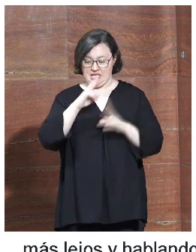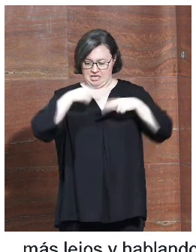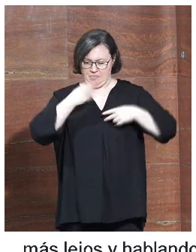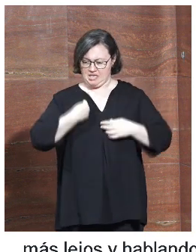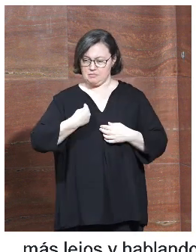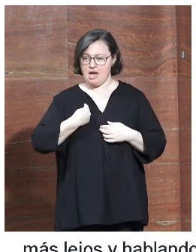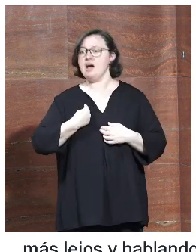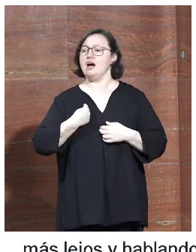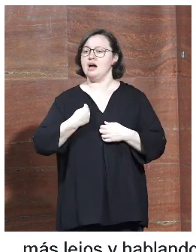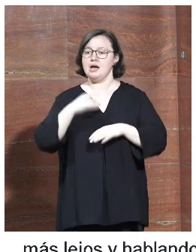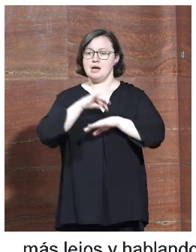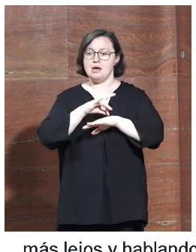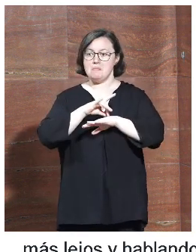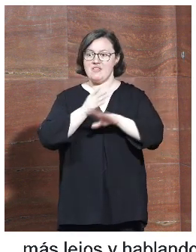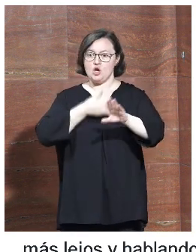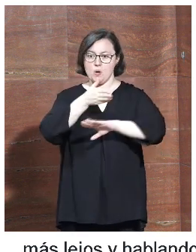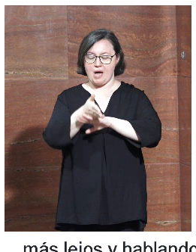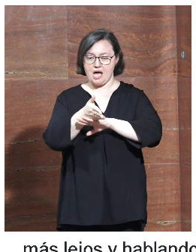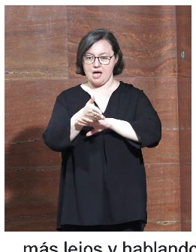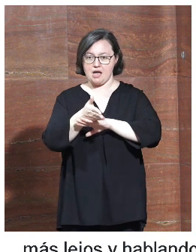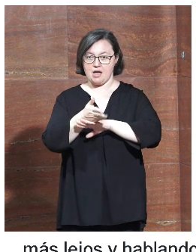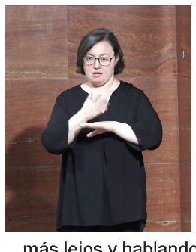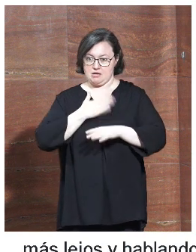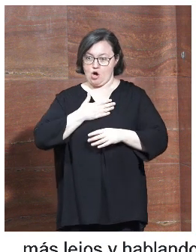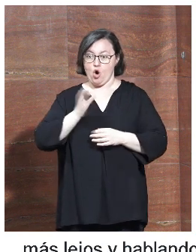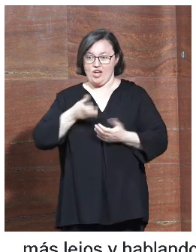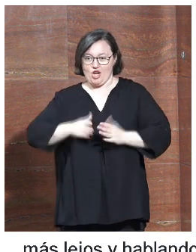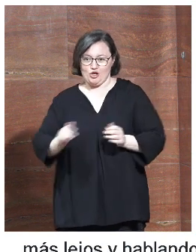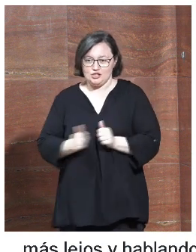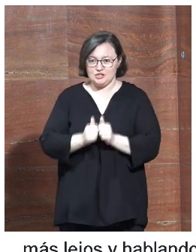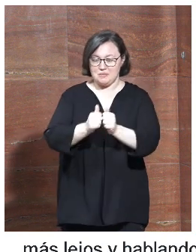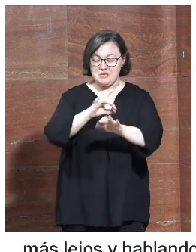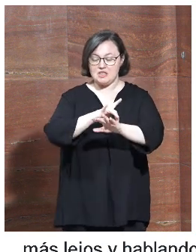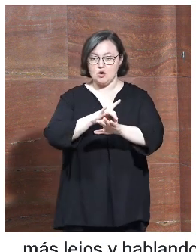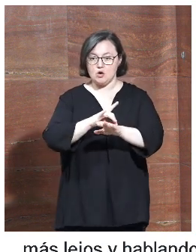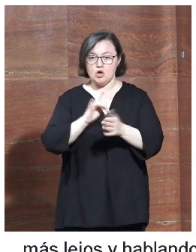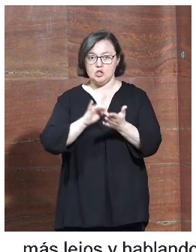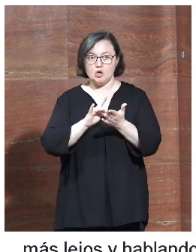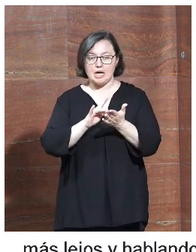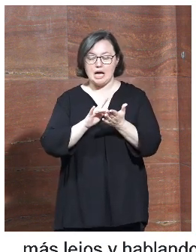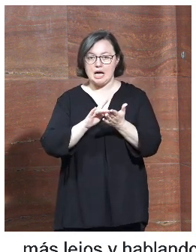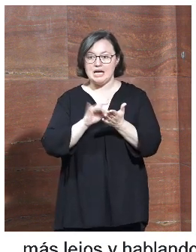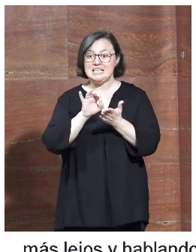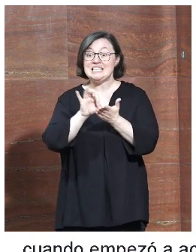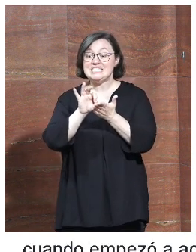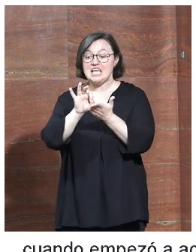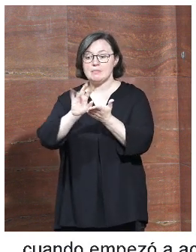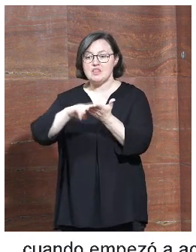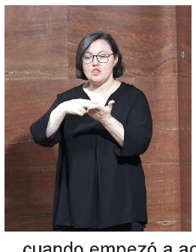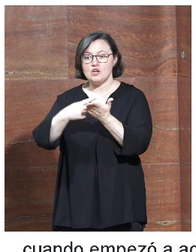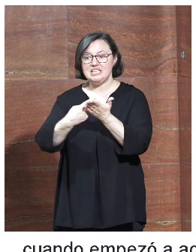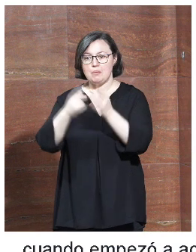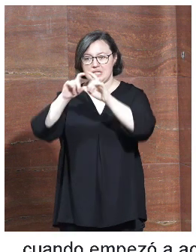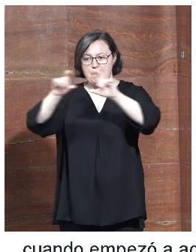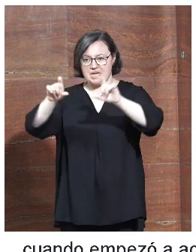misma utilizaba los servicios médicos para ella o para sus hijos, tuvo que buscar el servicio de una